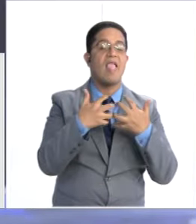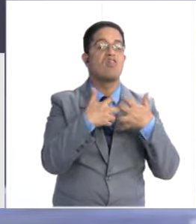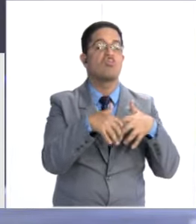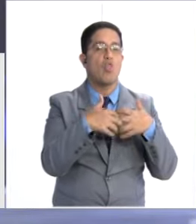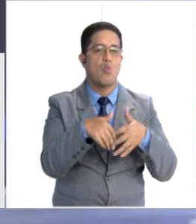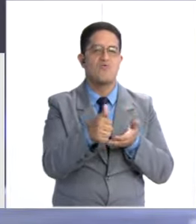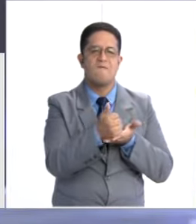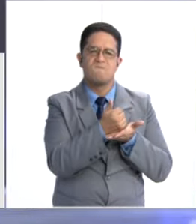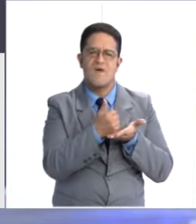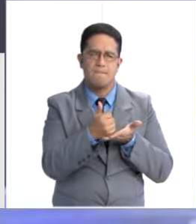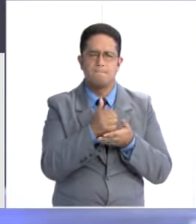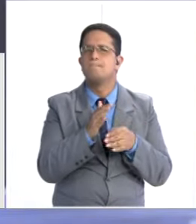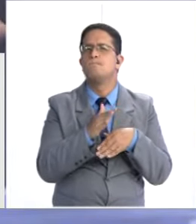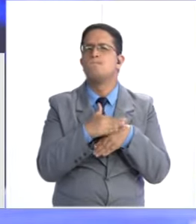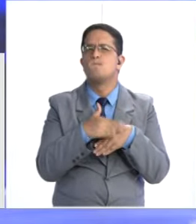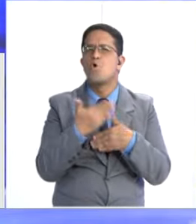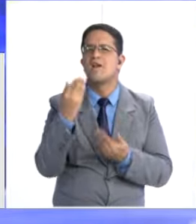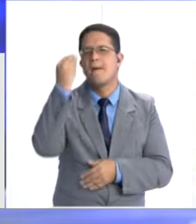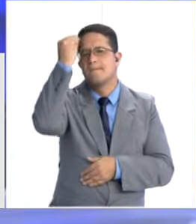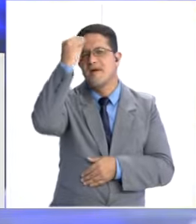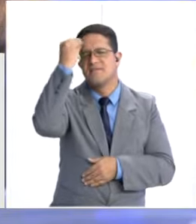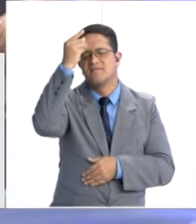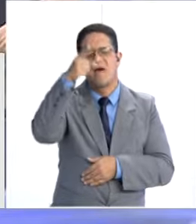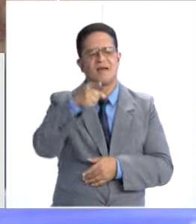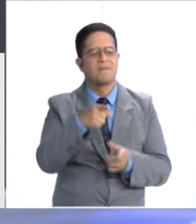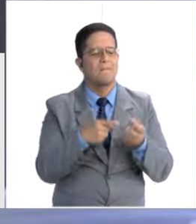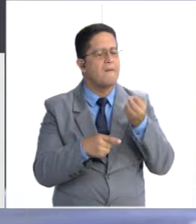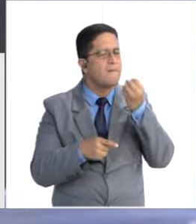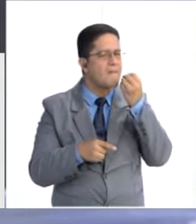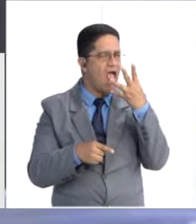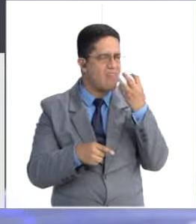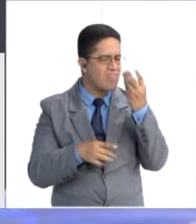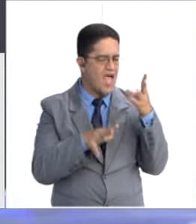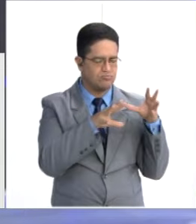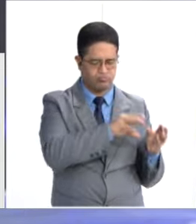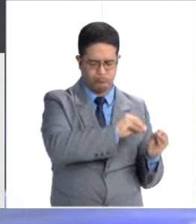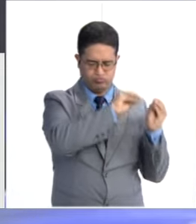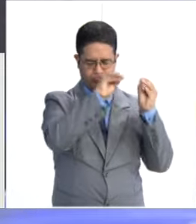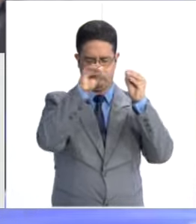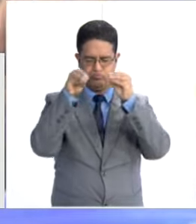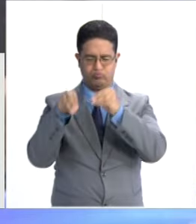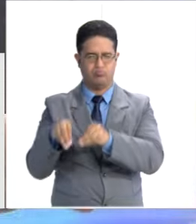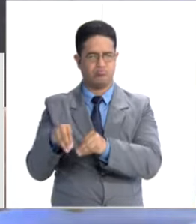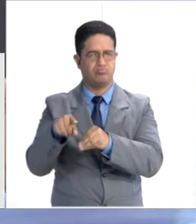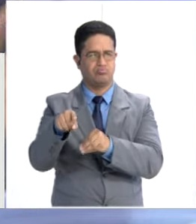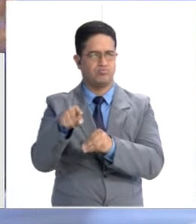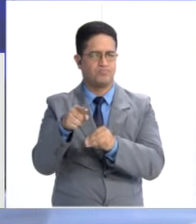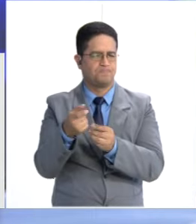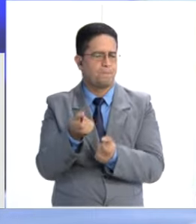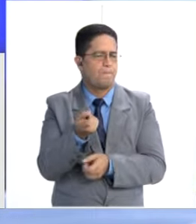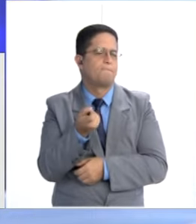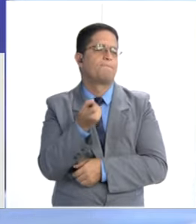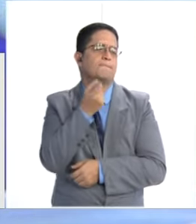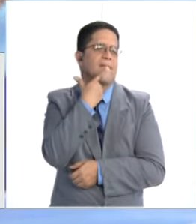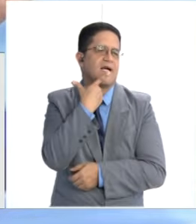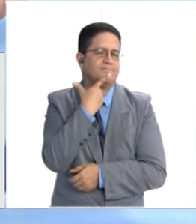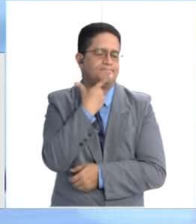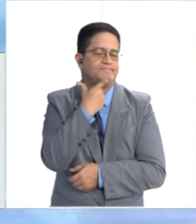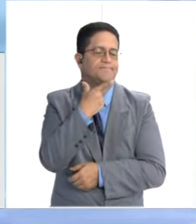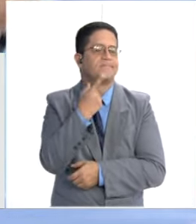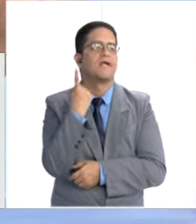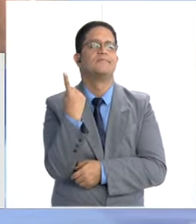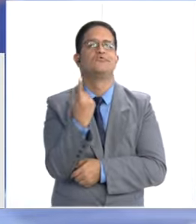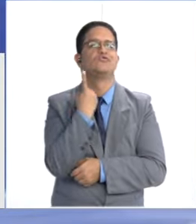farmacológica. ¿Por qué pensar agarrar estas plantas y llevarlas realmente a una cápsula, por ejemplo, y no